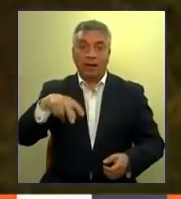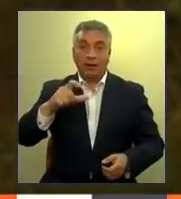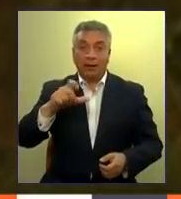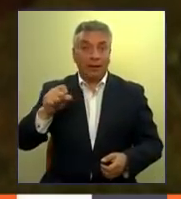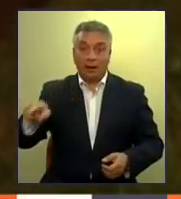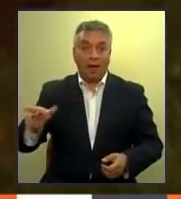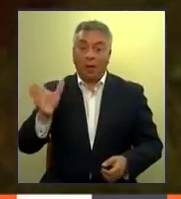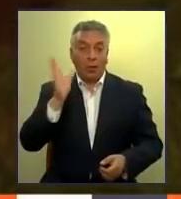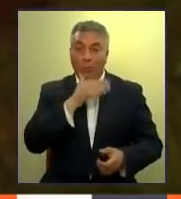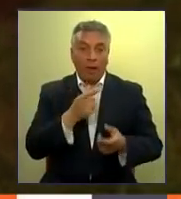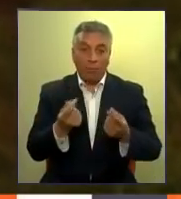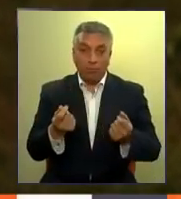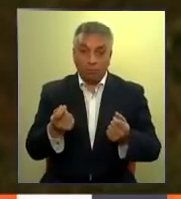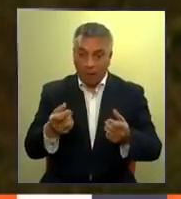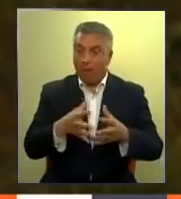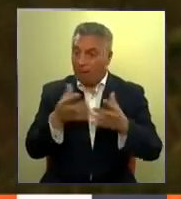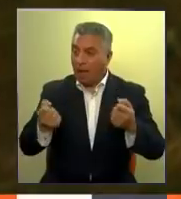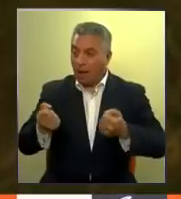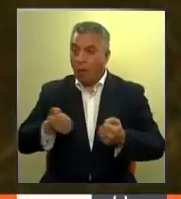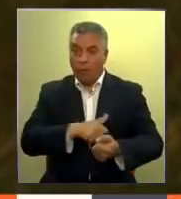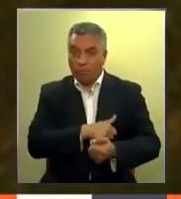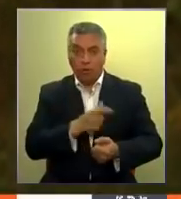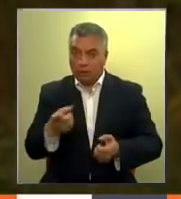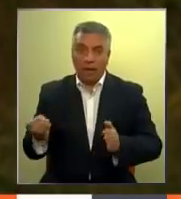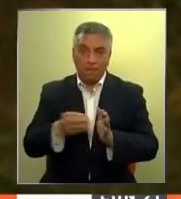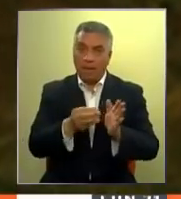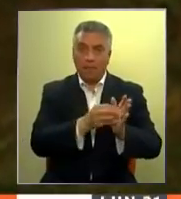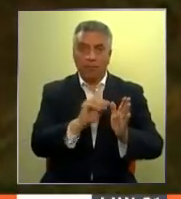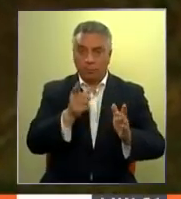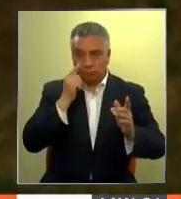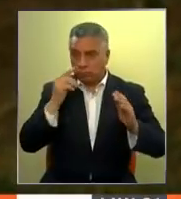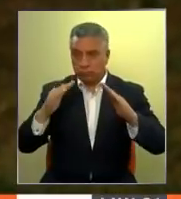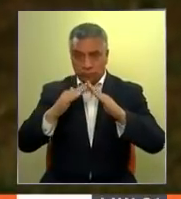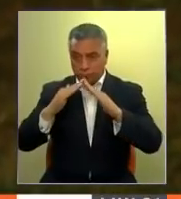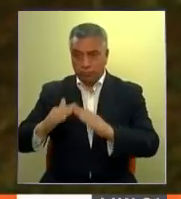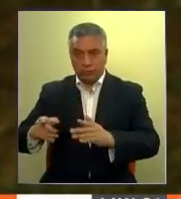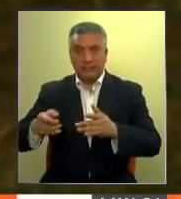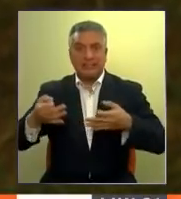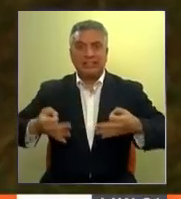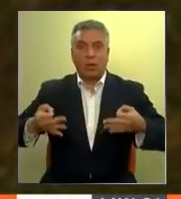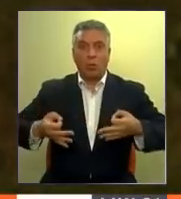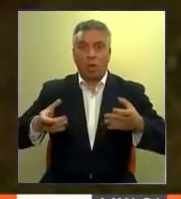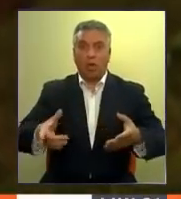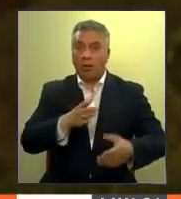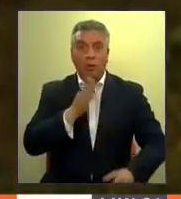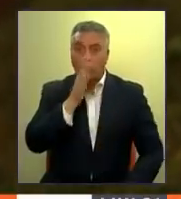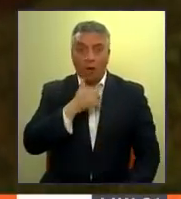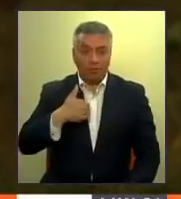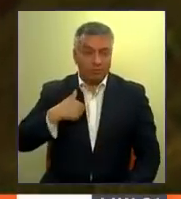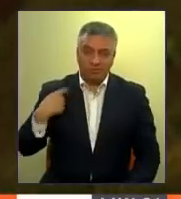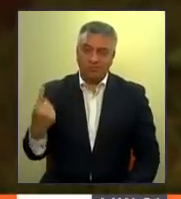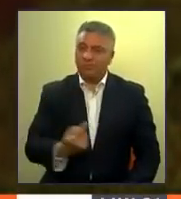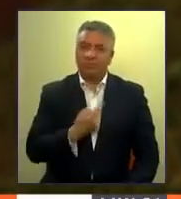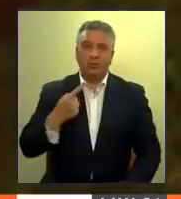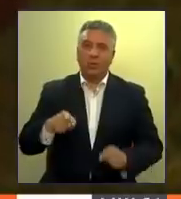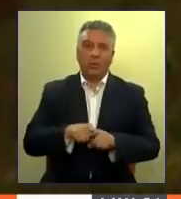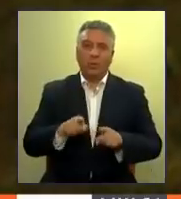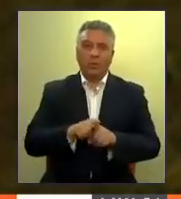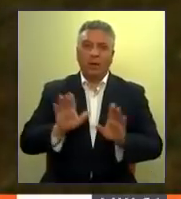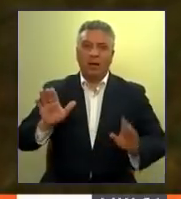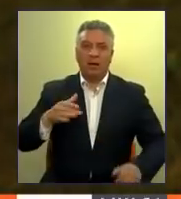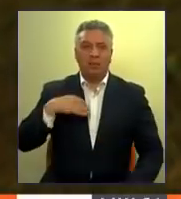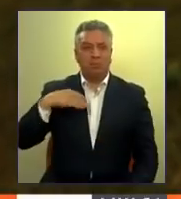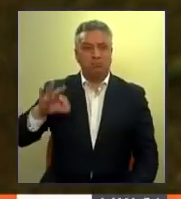gas ni para tener más autos policiales ni para poner casetas de seguridad acá nosotros también votados entonces ya no sé qué hacer